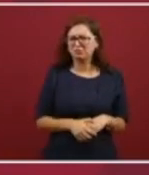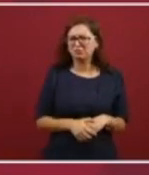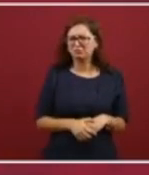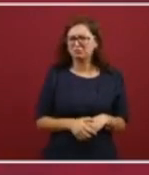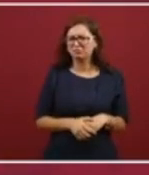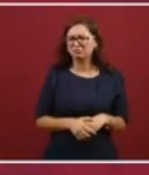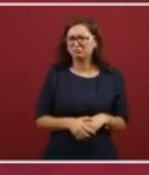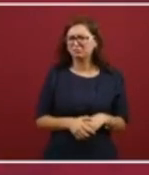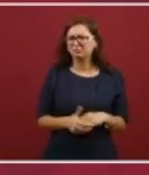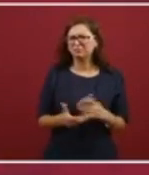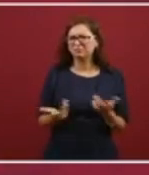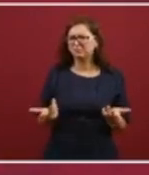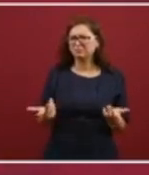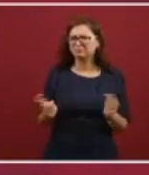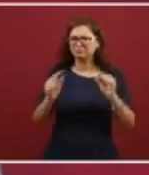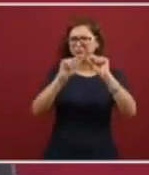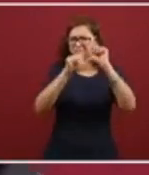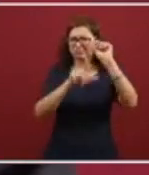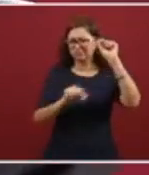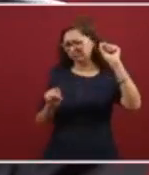Es como cuando